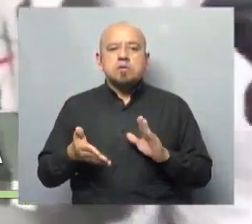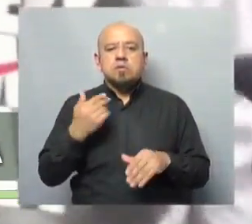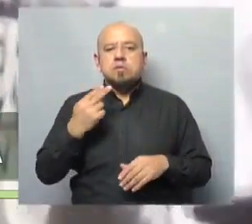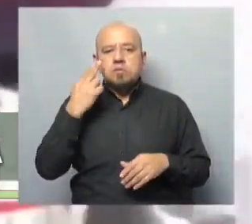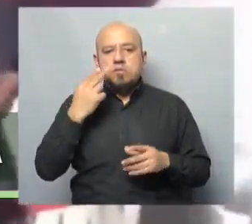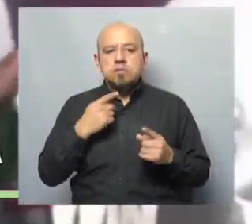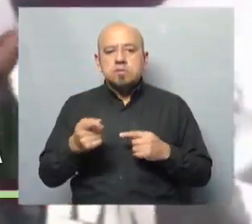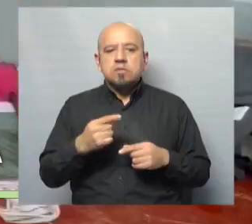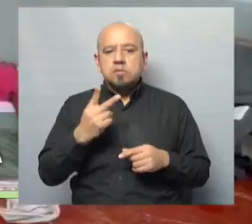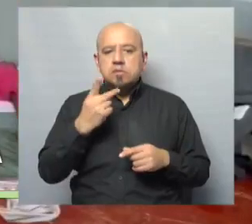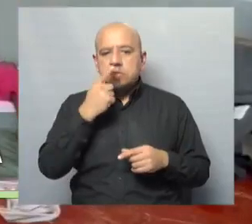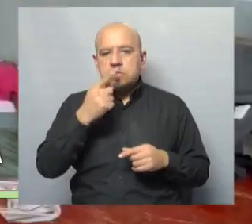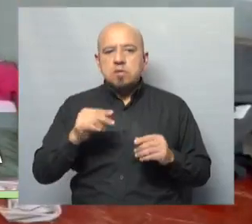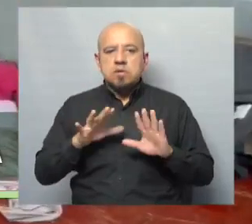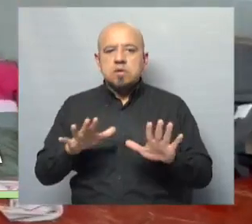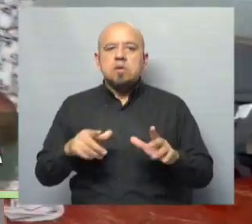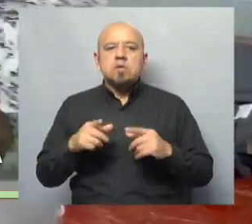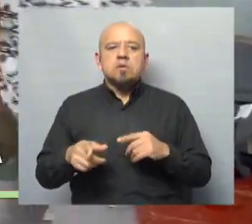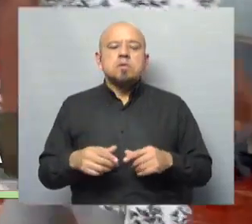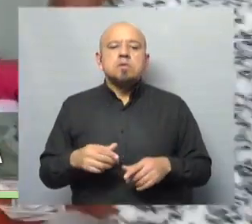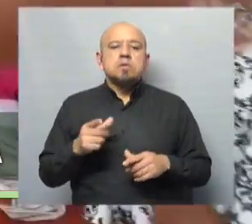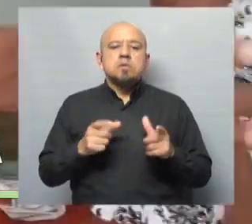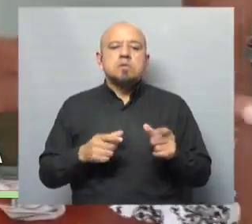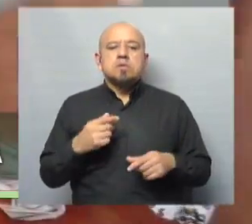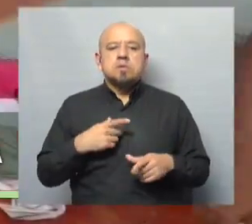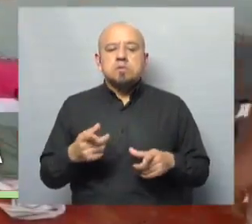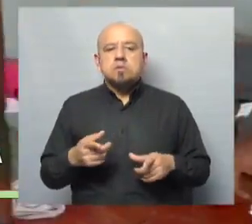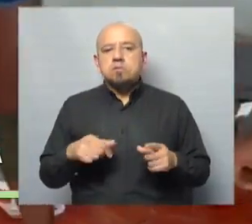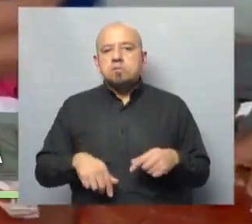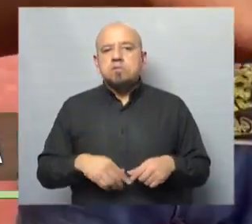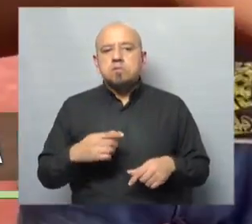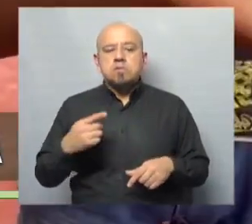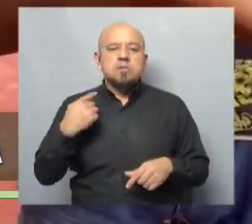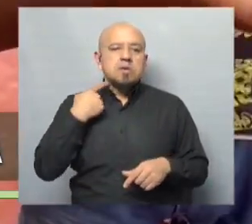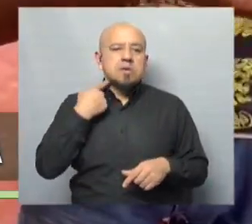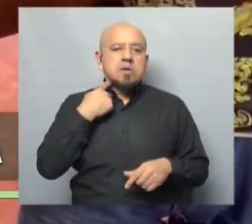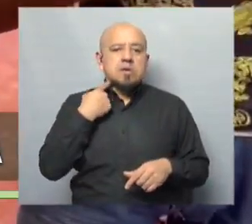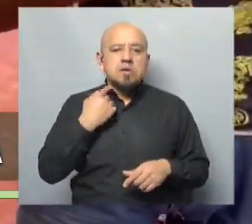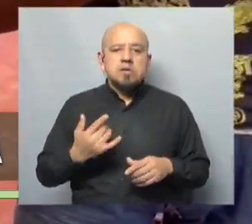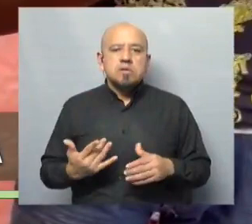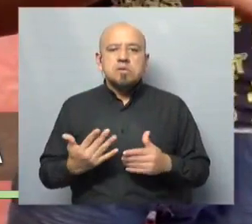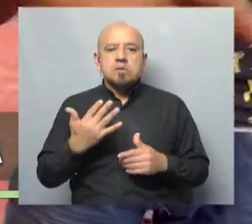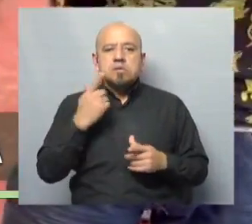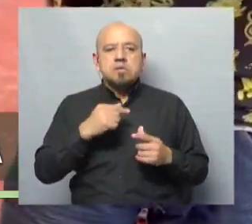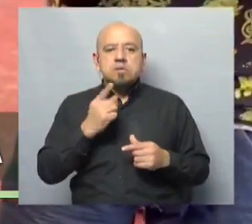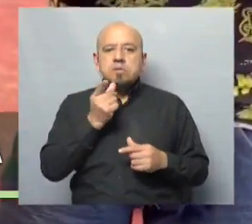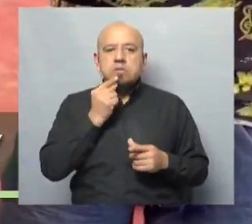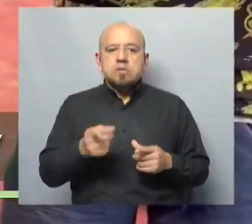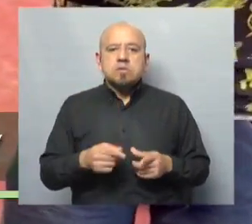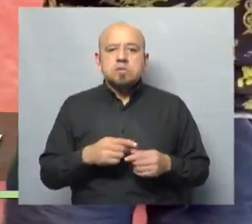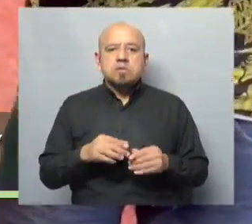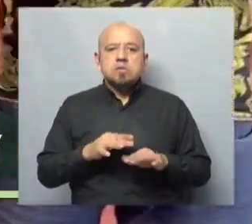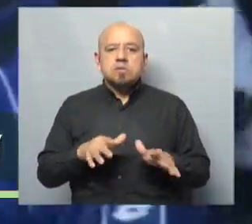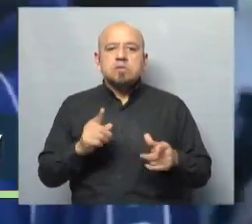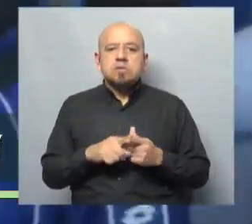terremoto del 2010 donde la víctima mortal se habría ahogado por los gases lacrimógenos que emplearon los agentes policiales para dispersar a los